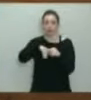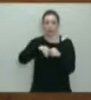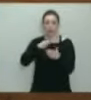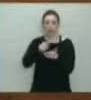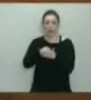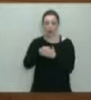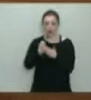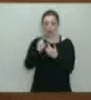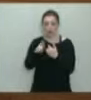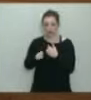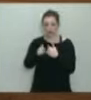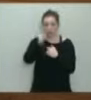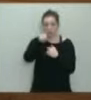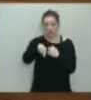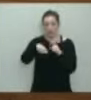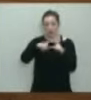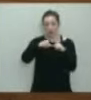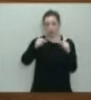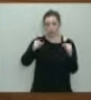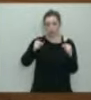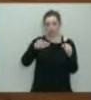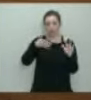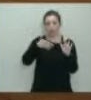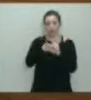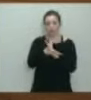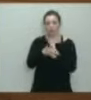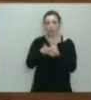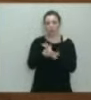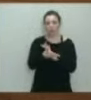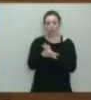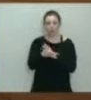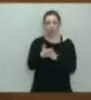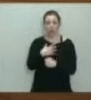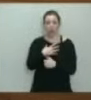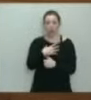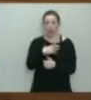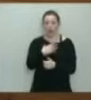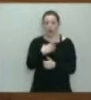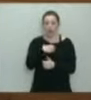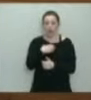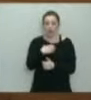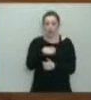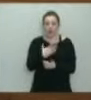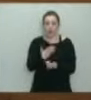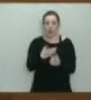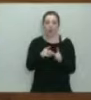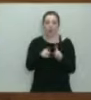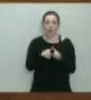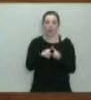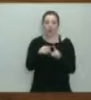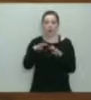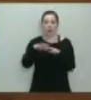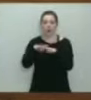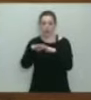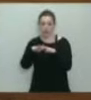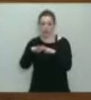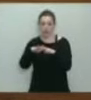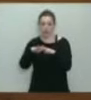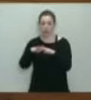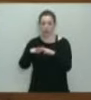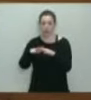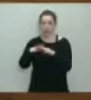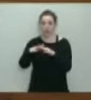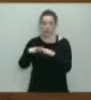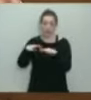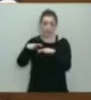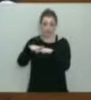máxime en un sitio como Asturias, eran esas imposibilidades de verter a redes públicas de alcantarillado. Y en Asturias